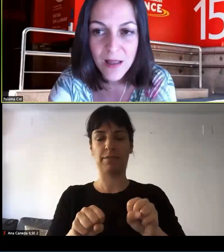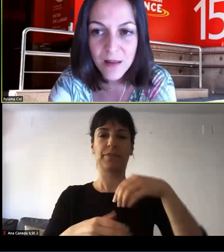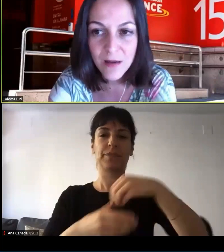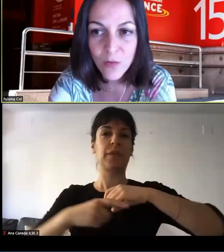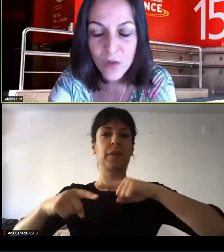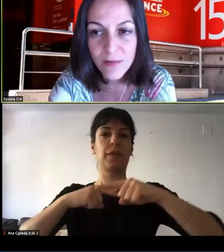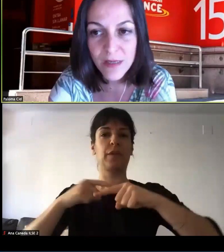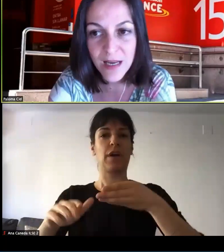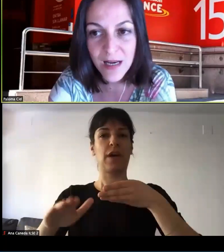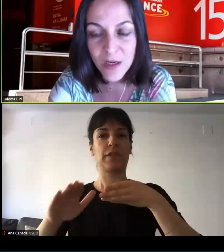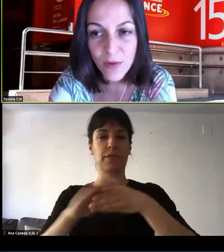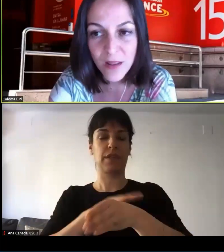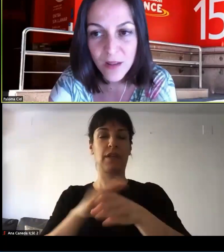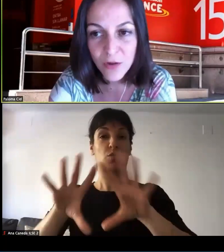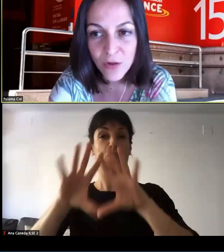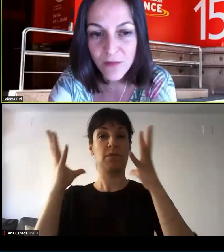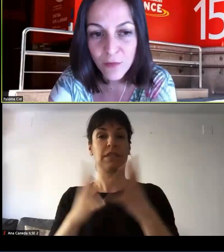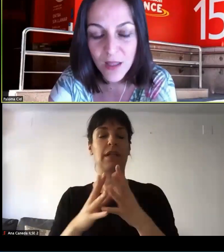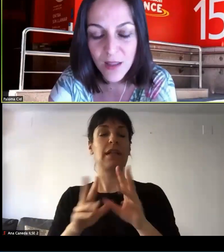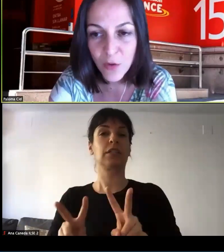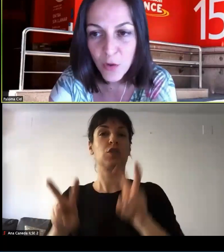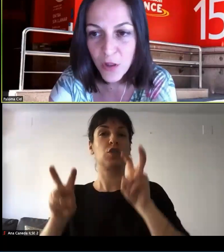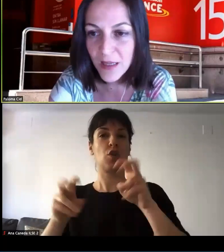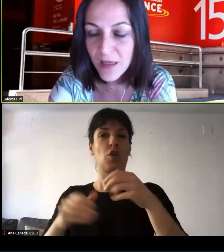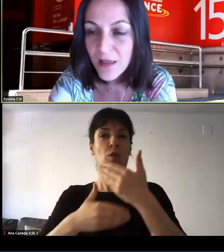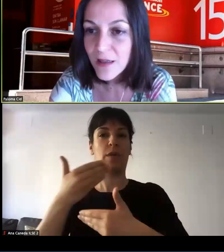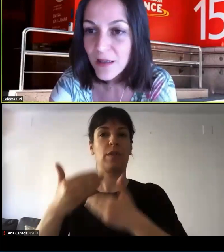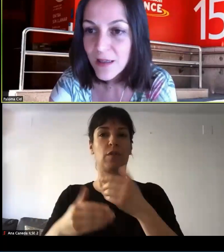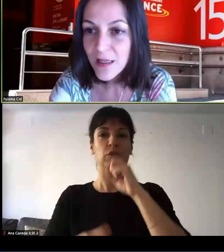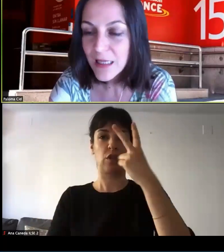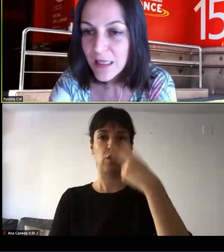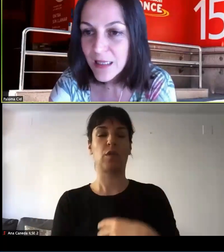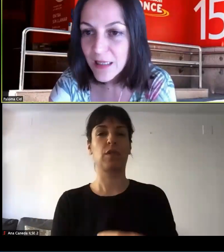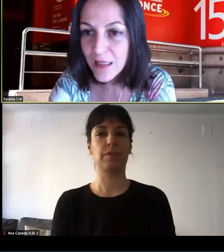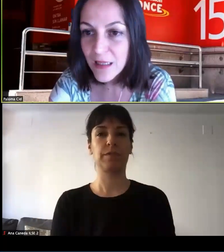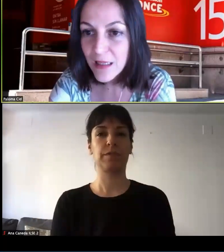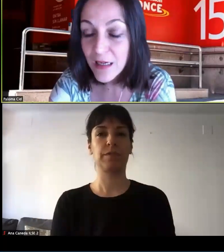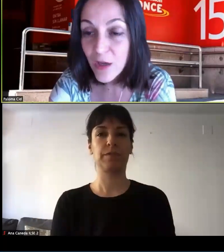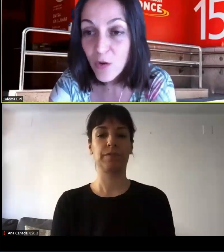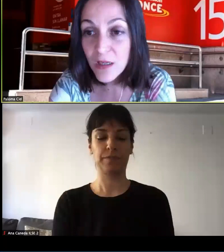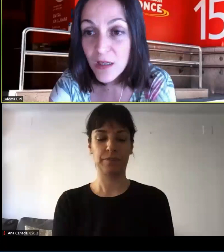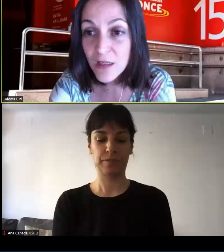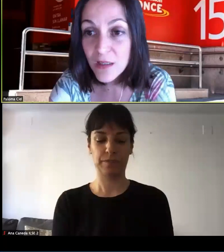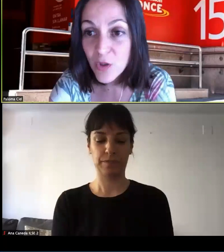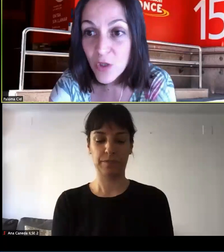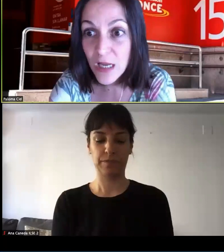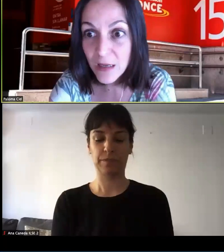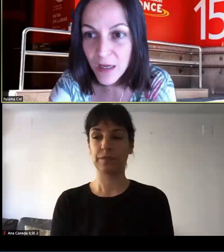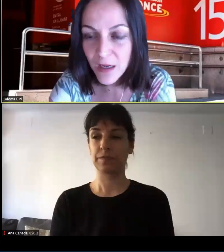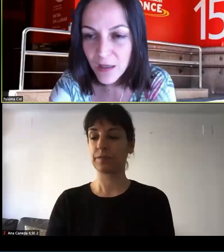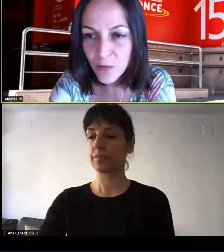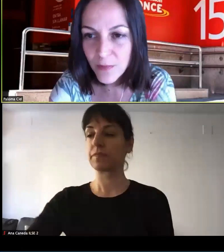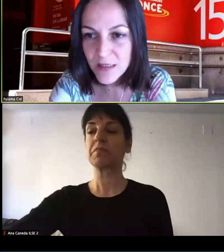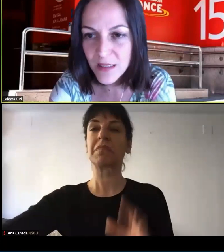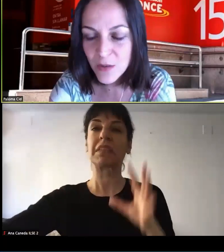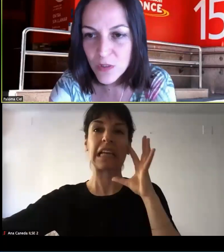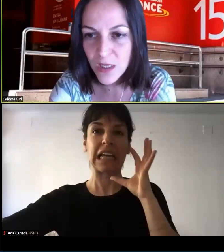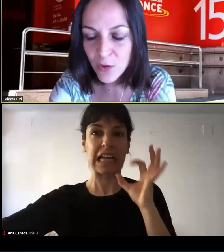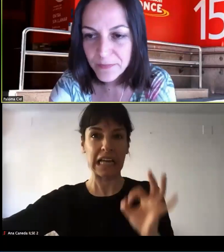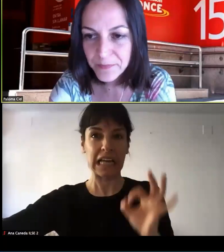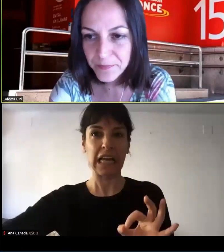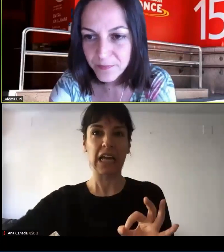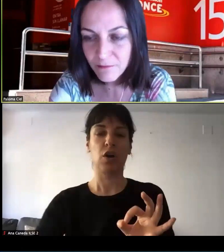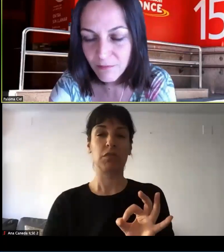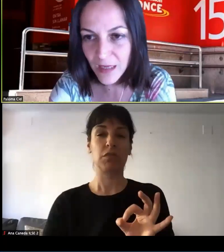Accesibilidad Universal e Innovación de Fundación 11 y creo que soy a la que más rato vais a escuchar